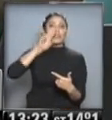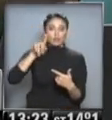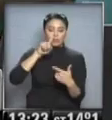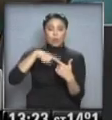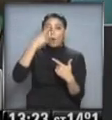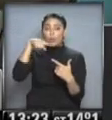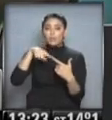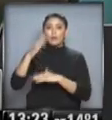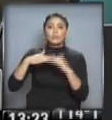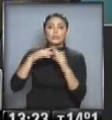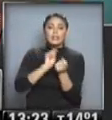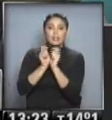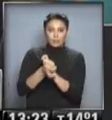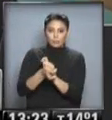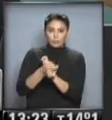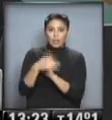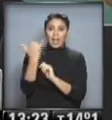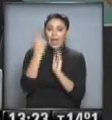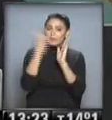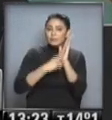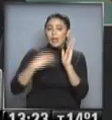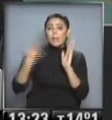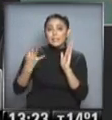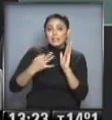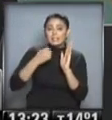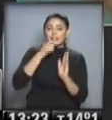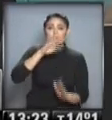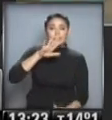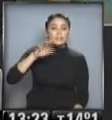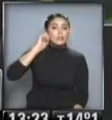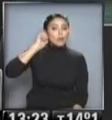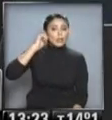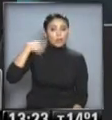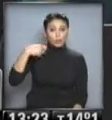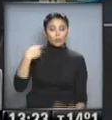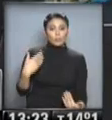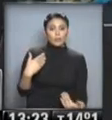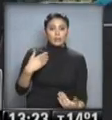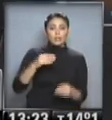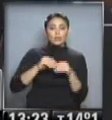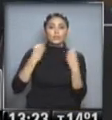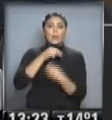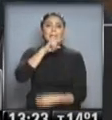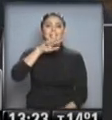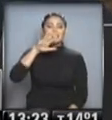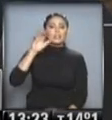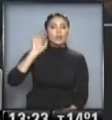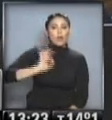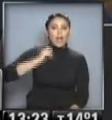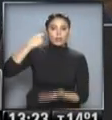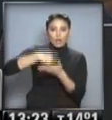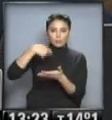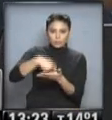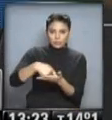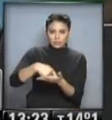última construcción y Reforma tiene un régimen especial que se jubilan con 55 años de edad sí 25 de aportes esto que hace estos